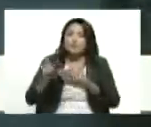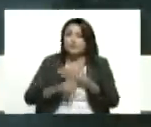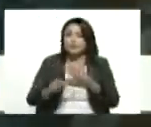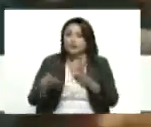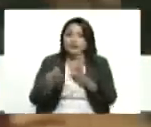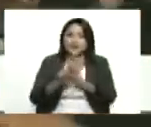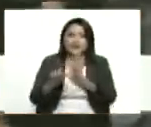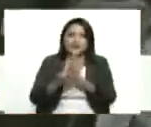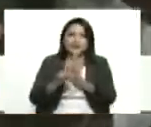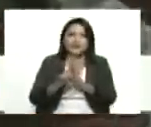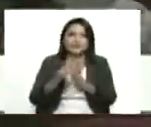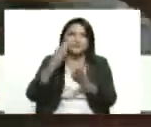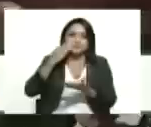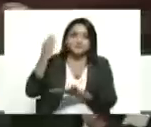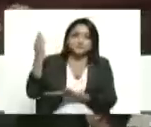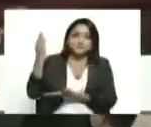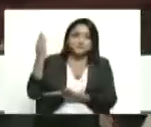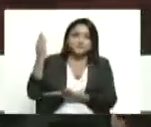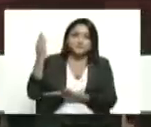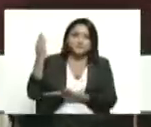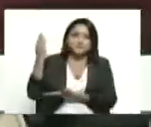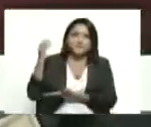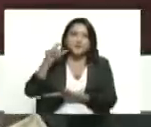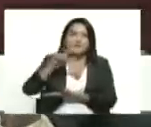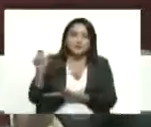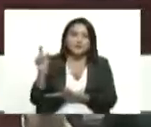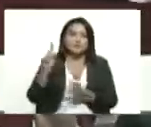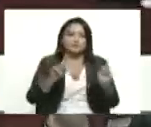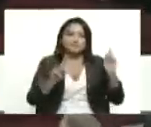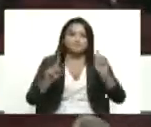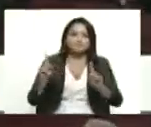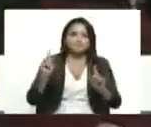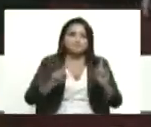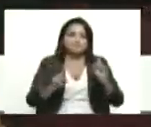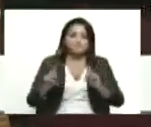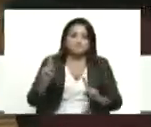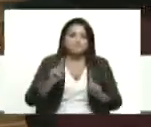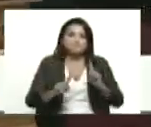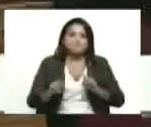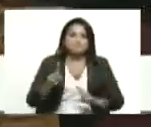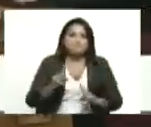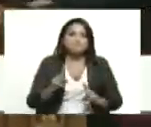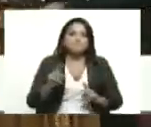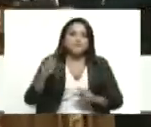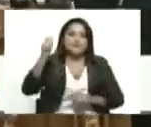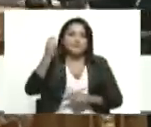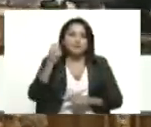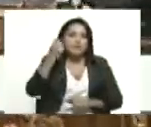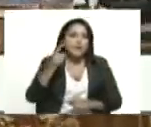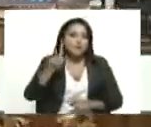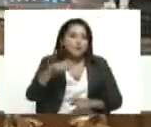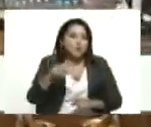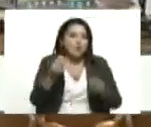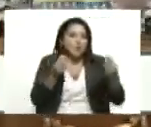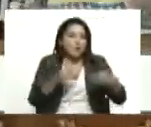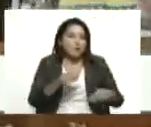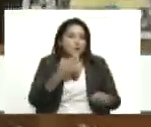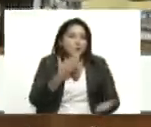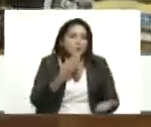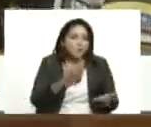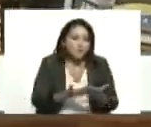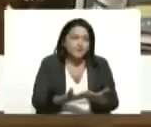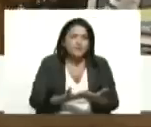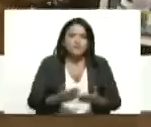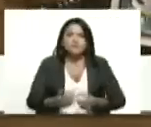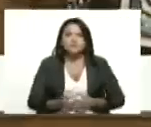inicia la presentación de las consideraciones, las apreciaciones de la Cámara Parlamentaria sobre estos propósitos de